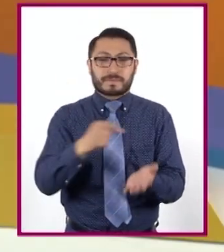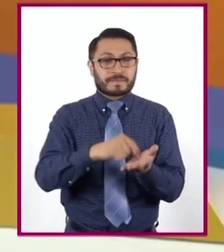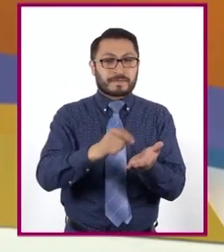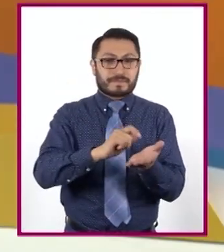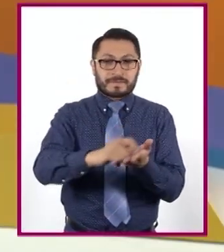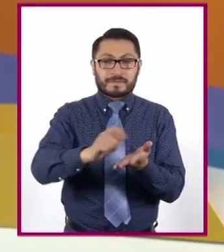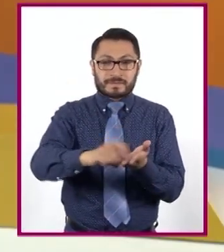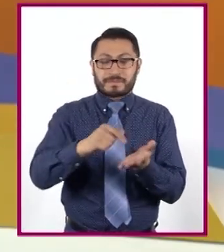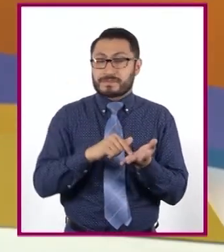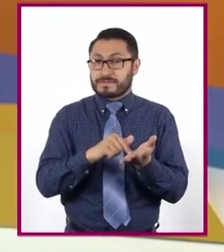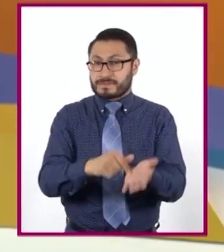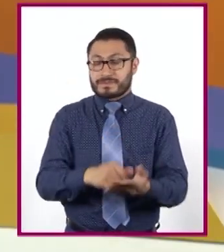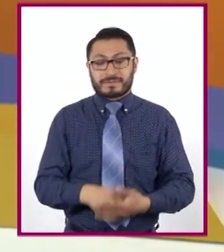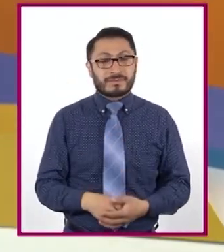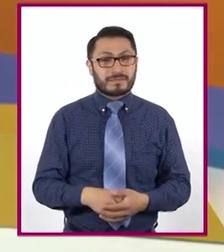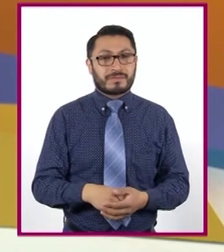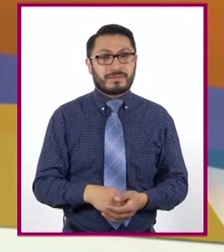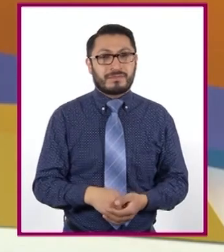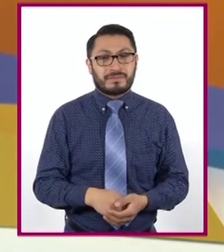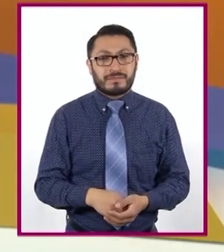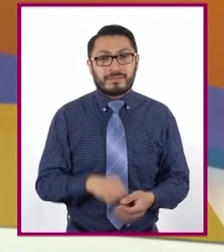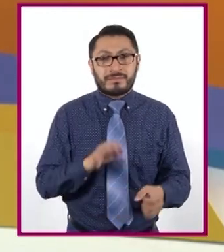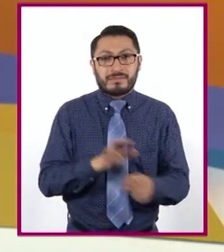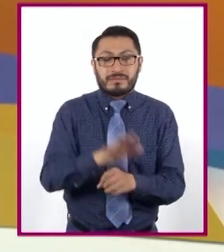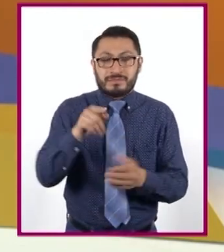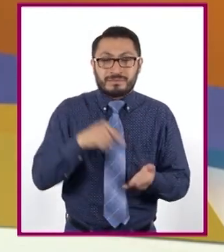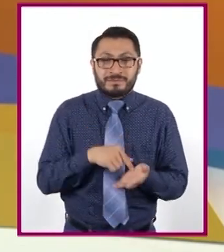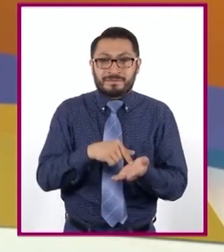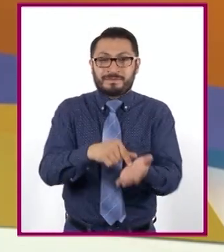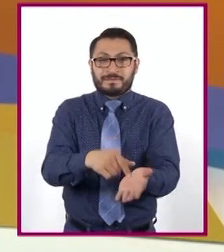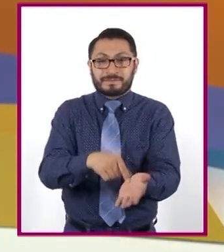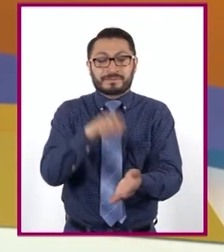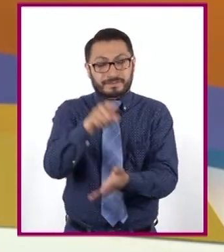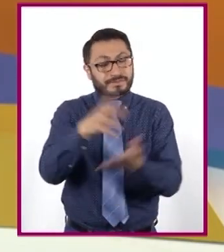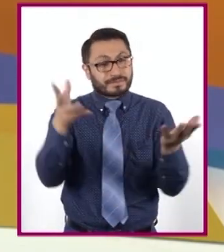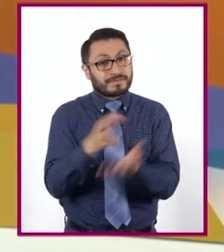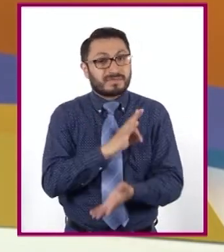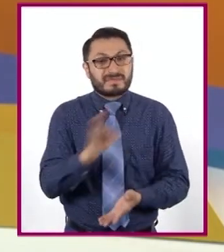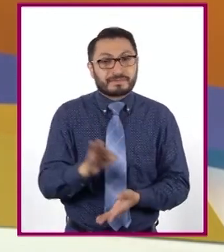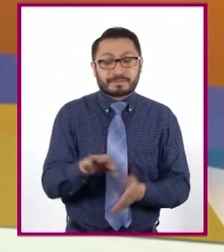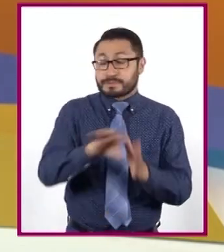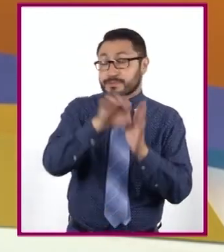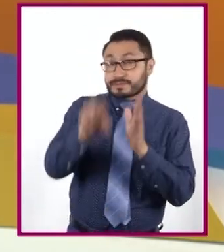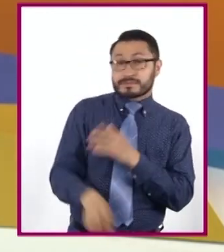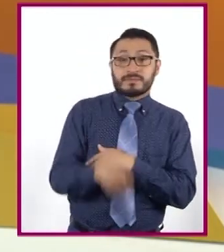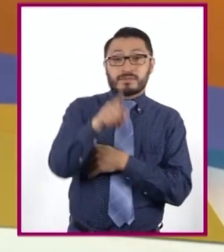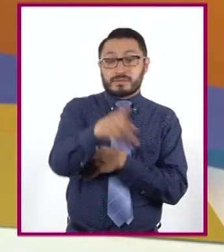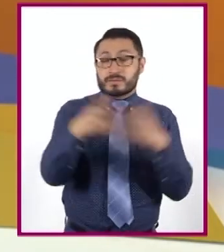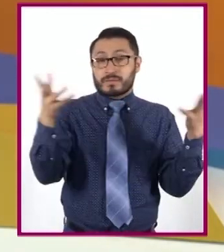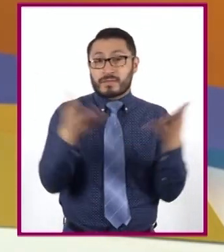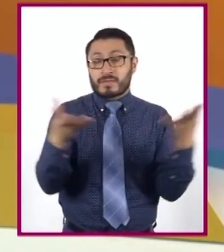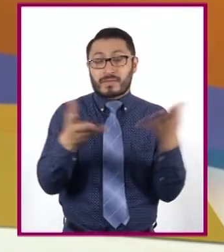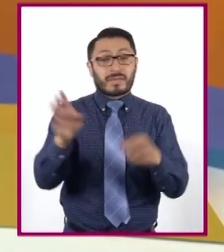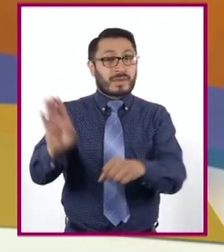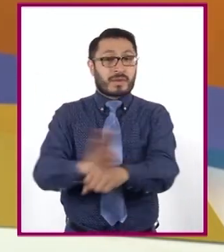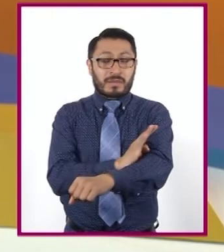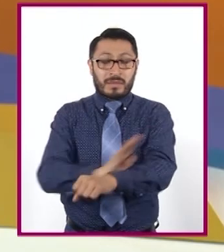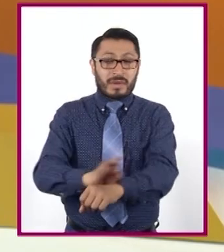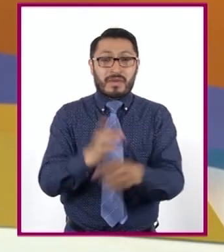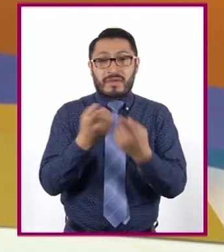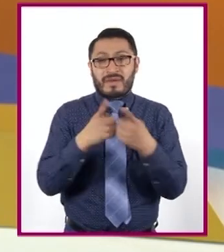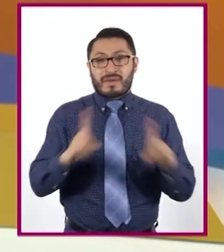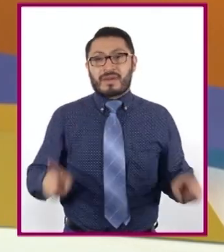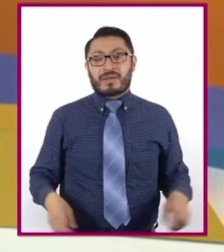Ahora bien, las propuestas que una persona puede generar, como en este caso las que ustedes generan para favorecer su desarrollo